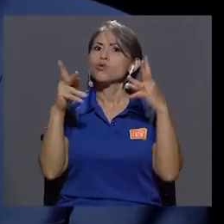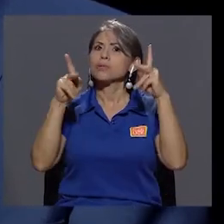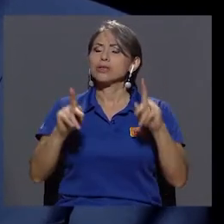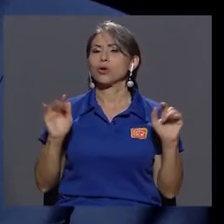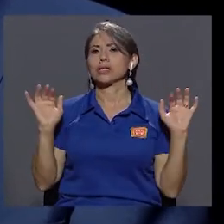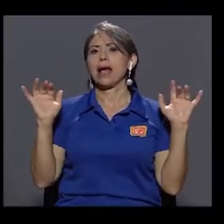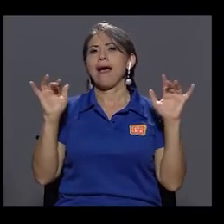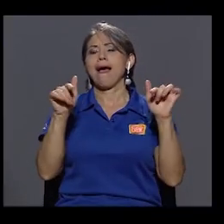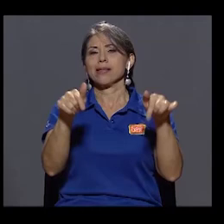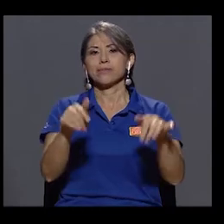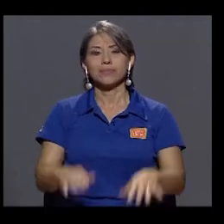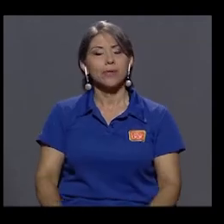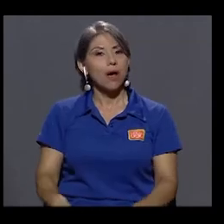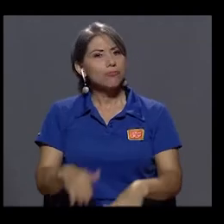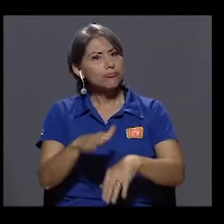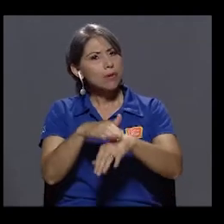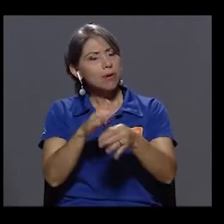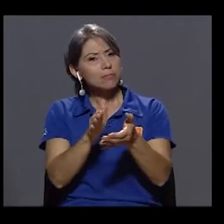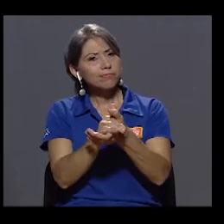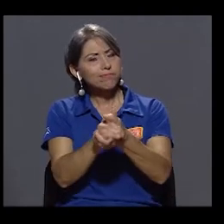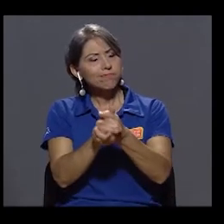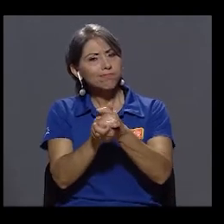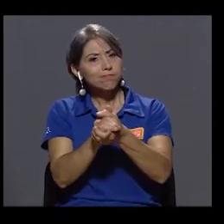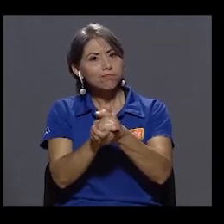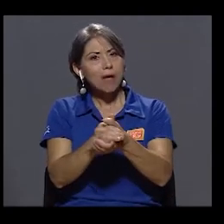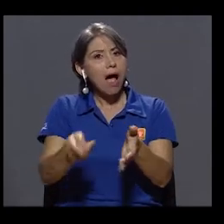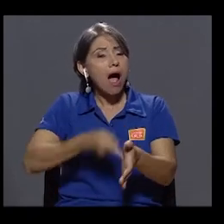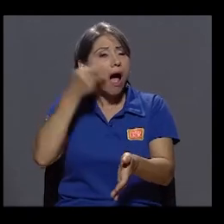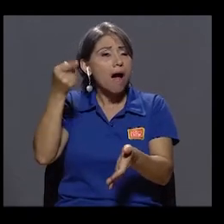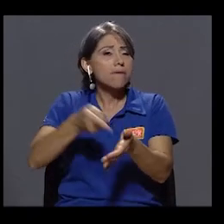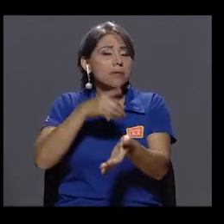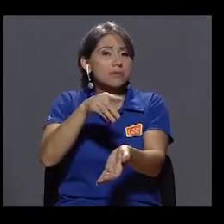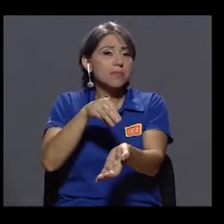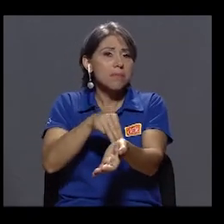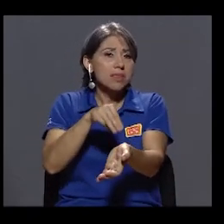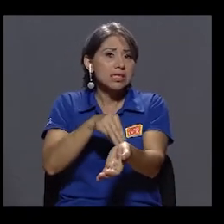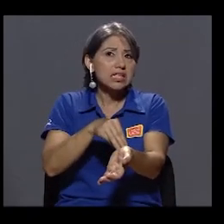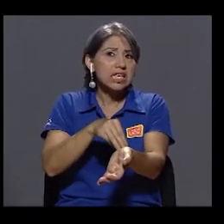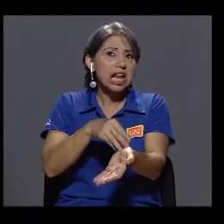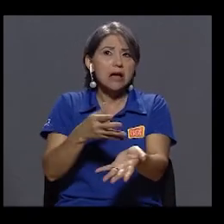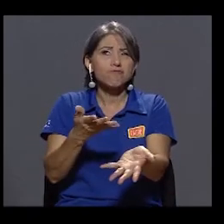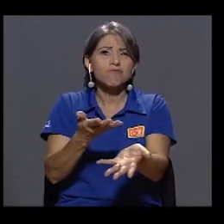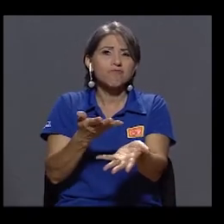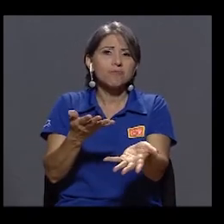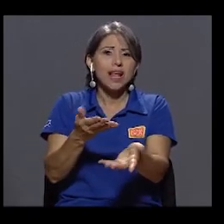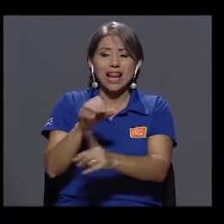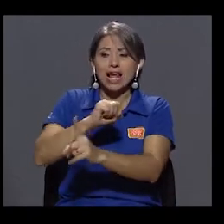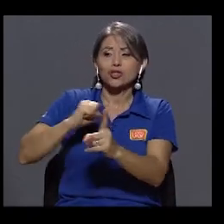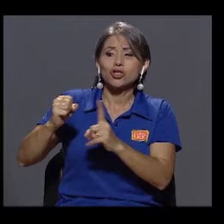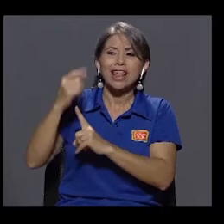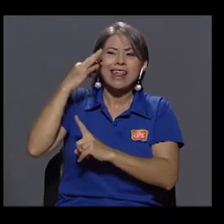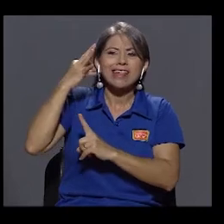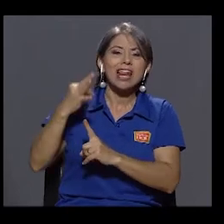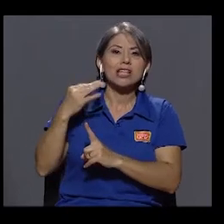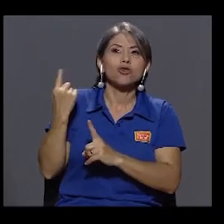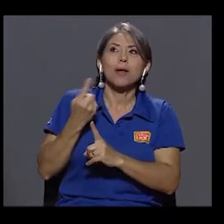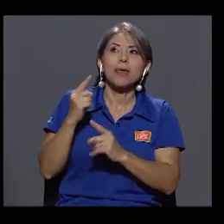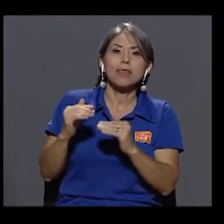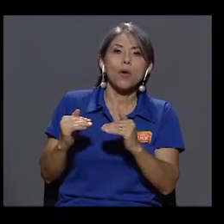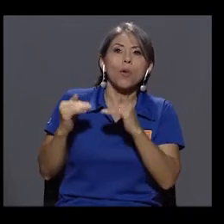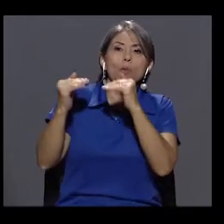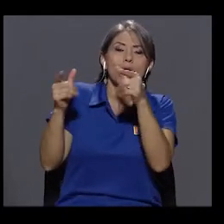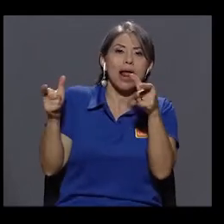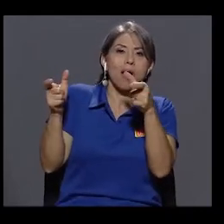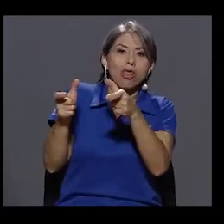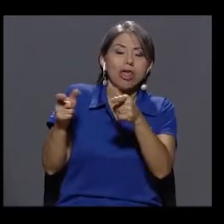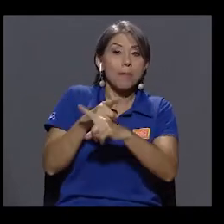increíbles doctor permítame felicitarlo porque hay veces que la medicina muchas veces de la sociedad aprecia desde una élite y ahora esa